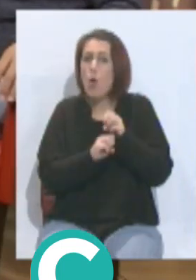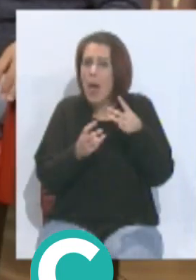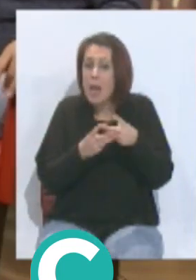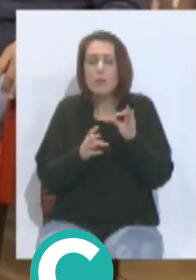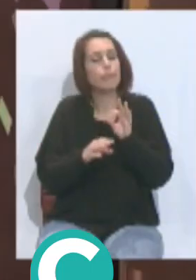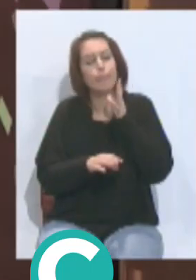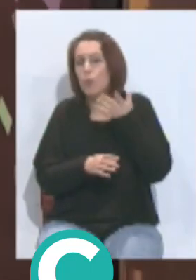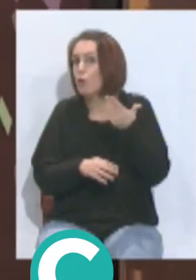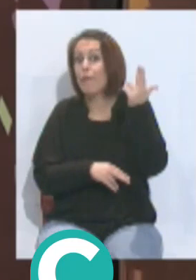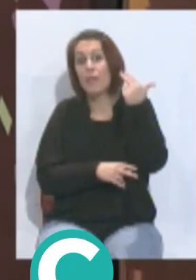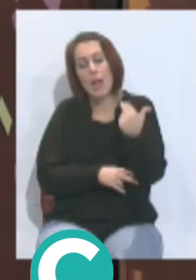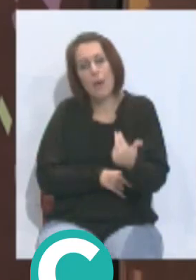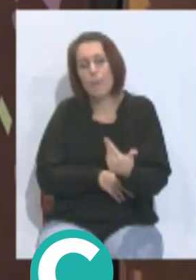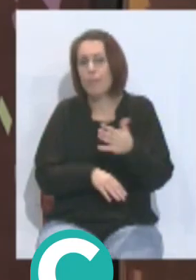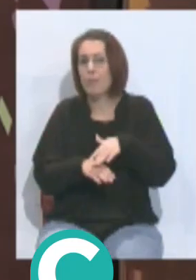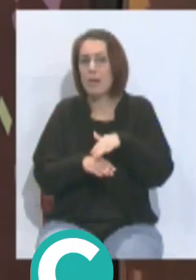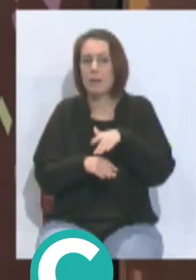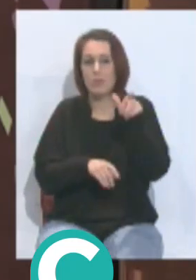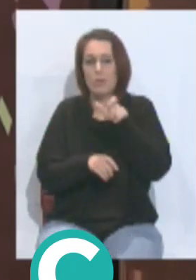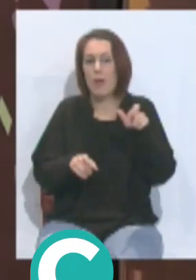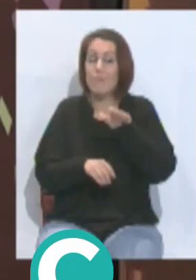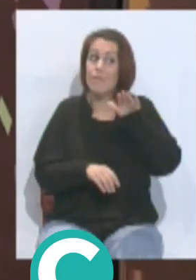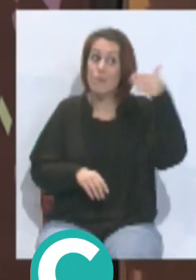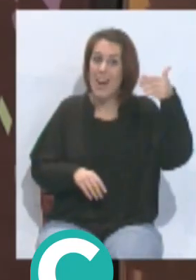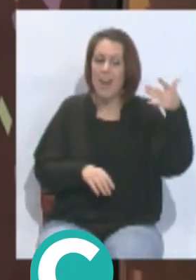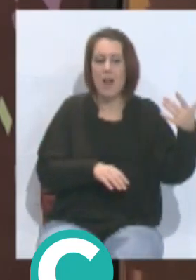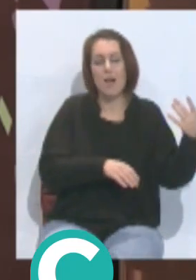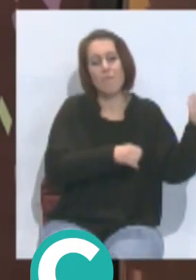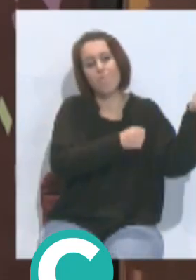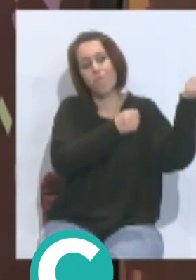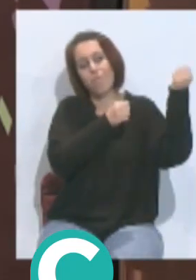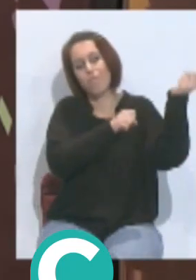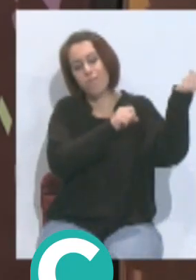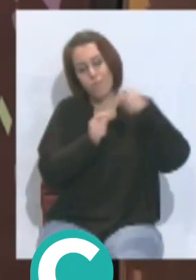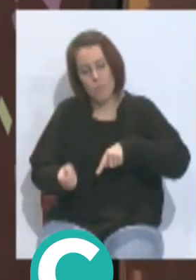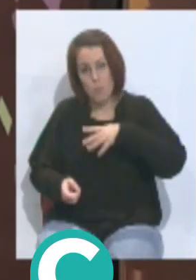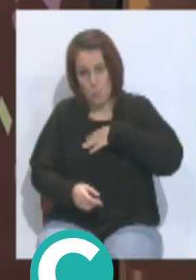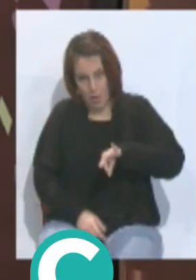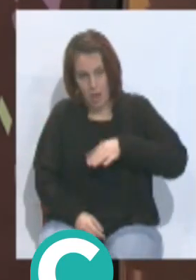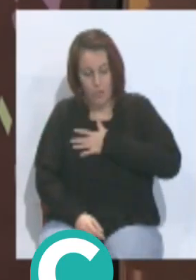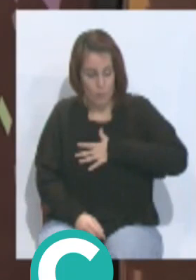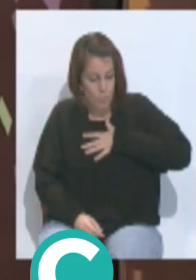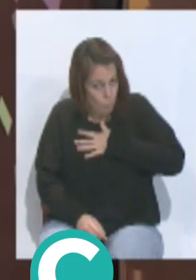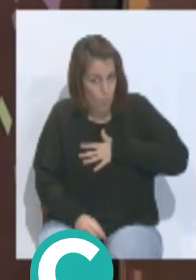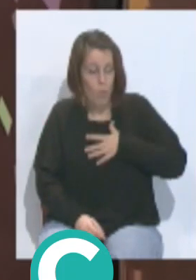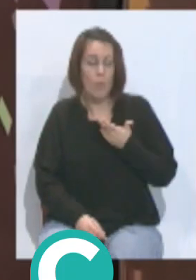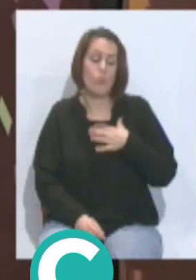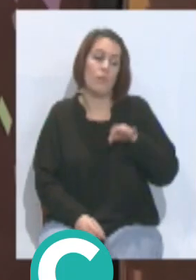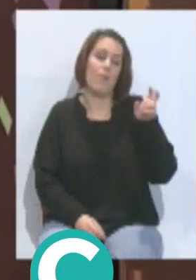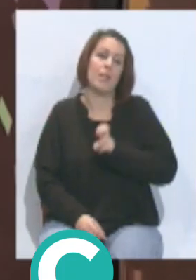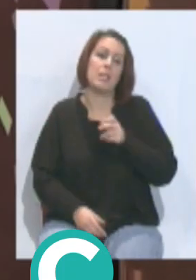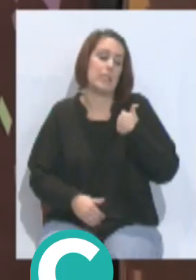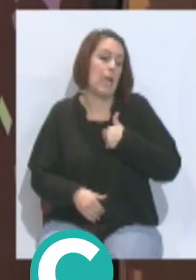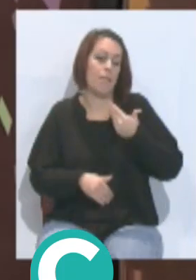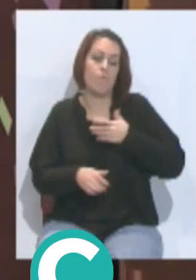los viernes, para facilitar a alguien que fuera de fuera, que tuviera cómodo el desplazamiento y la posibilidad de venir, y ya todo rodando